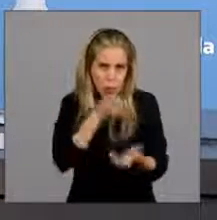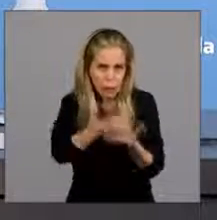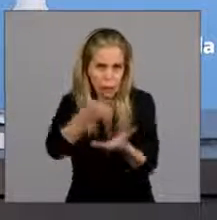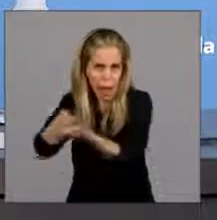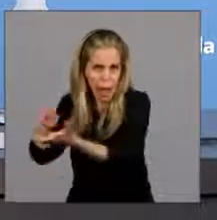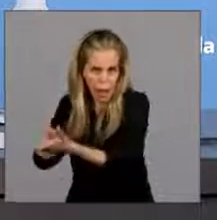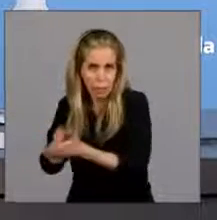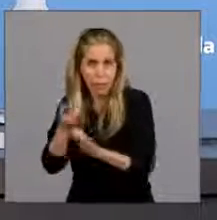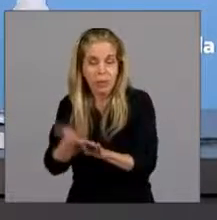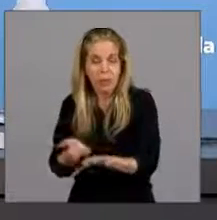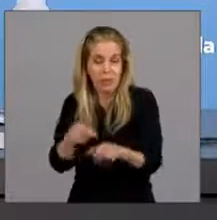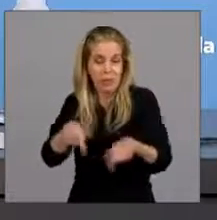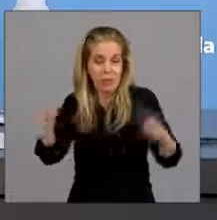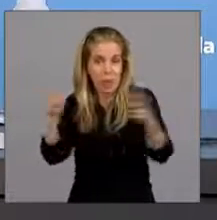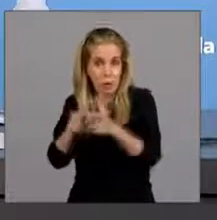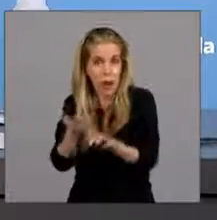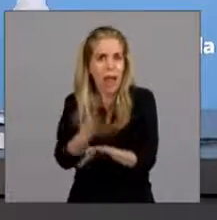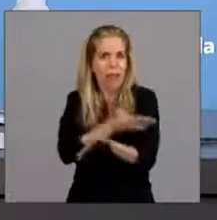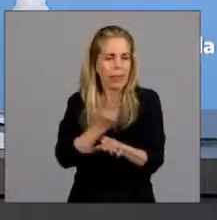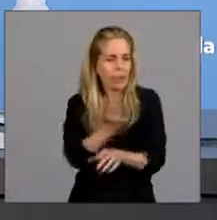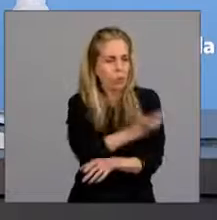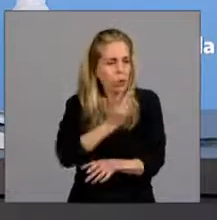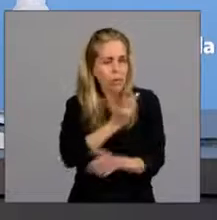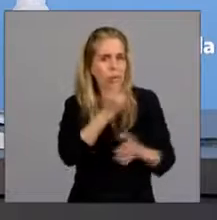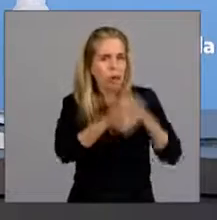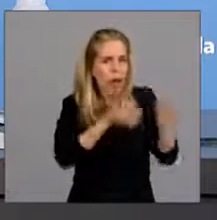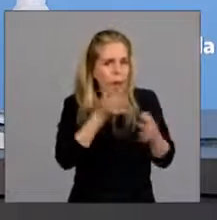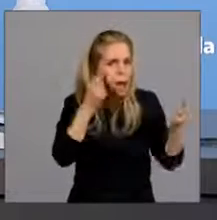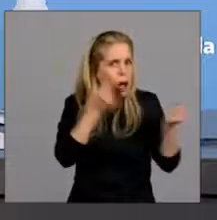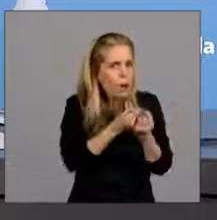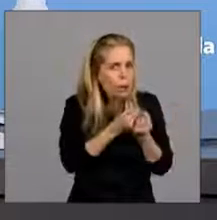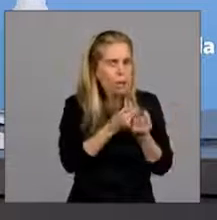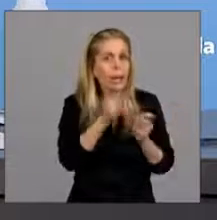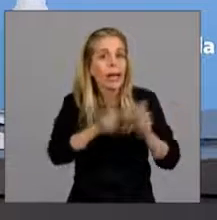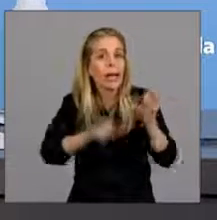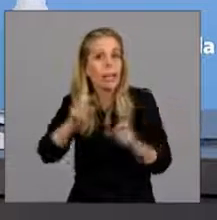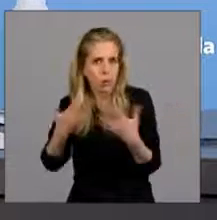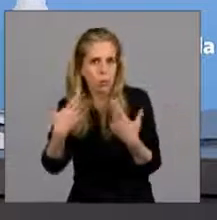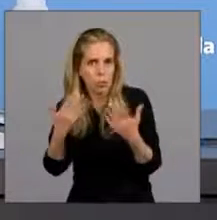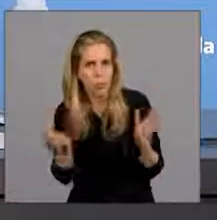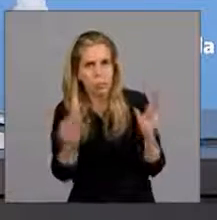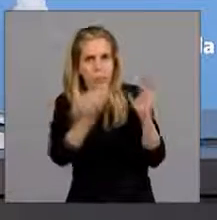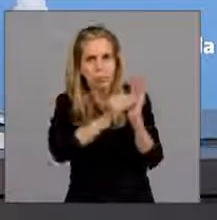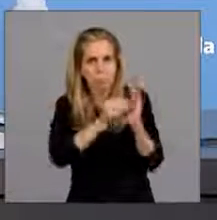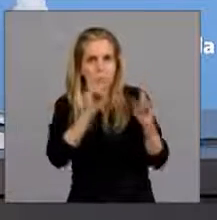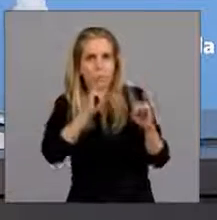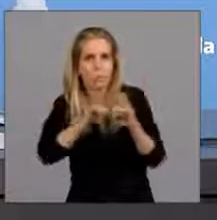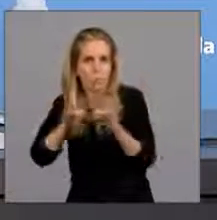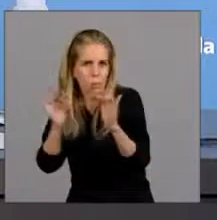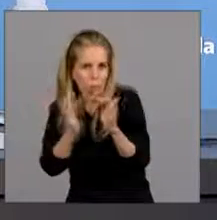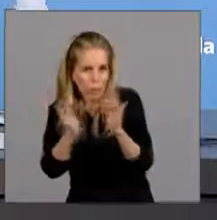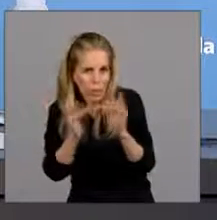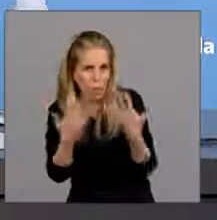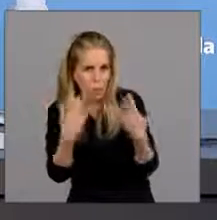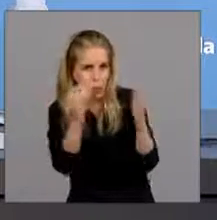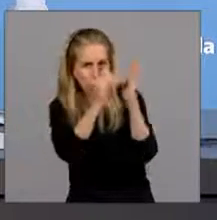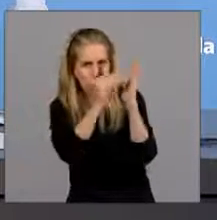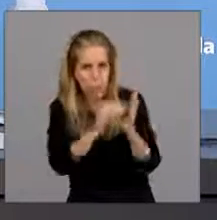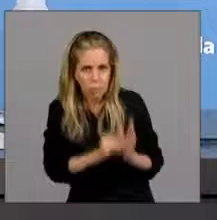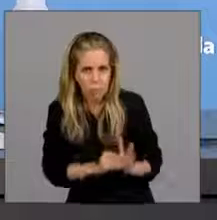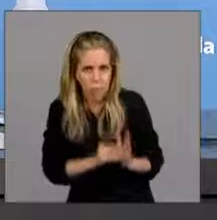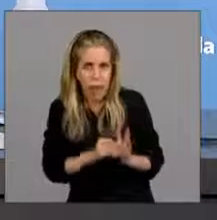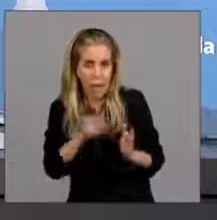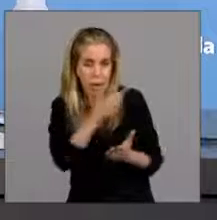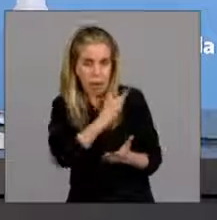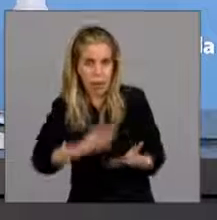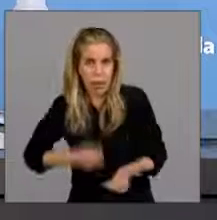la reunión. Buscar un mecanismo para que todos puedan inscribirse y todos estén registrados para recibir el ATP, porque lo que nos